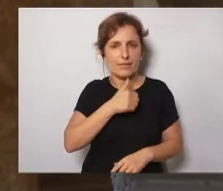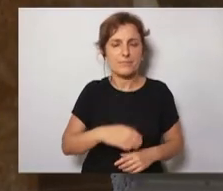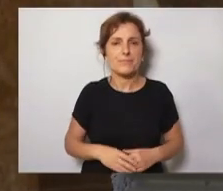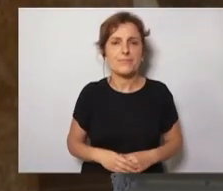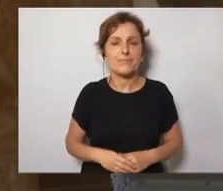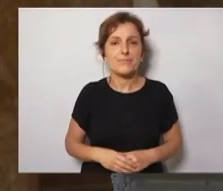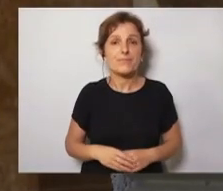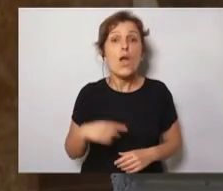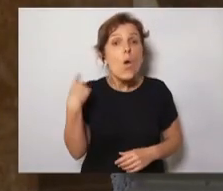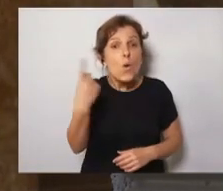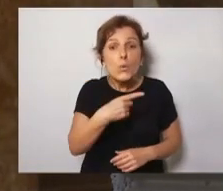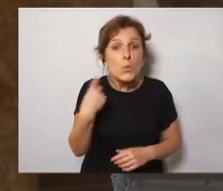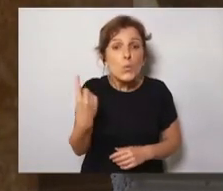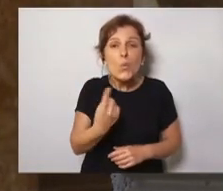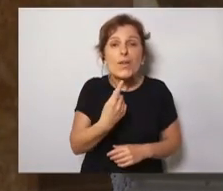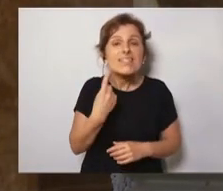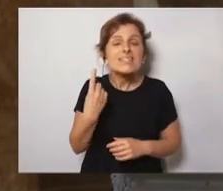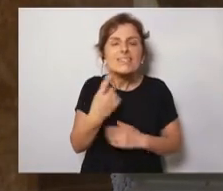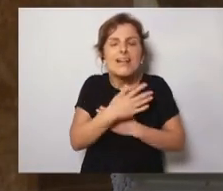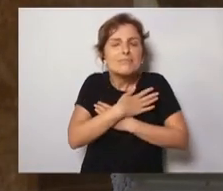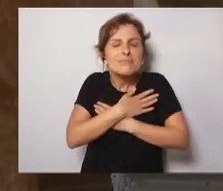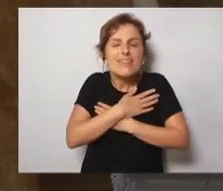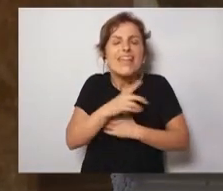nuestra señora de itatí